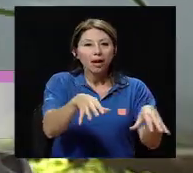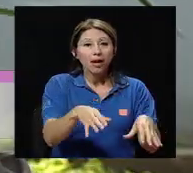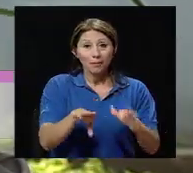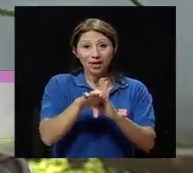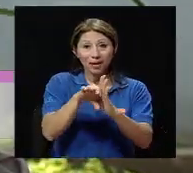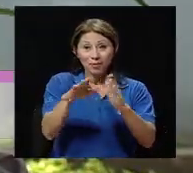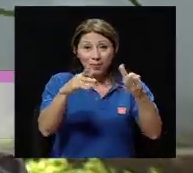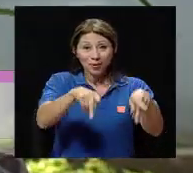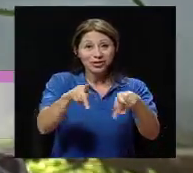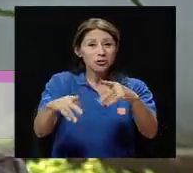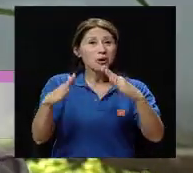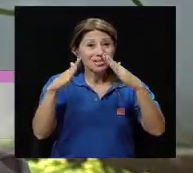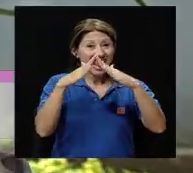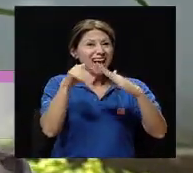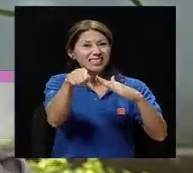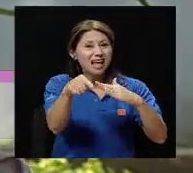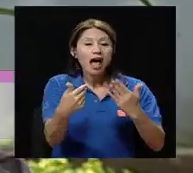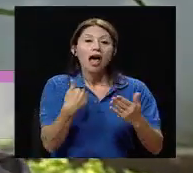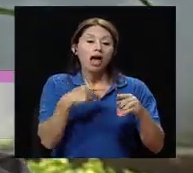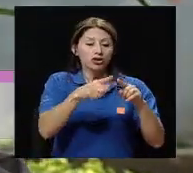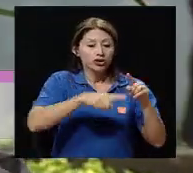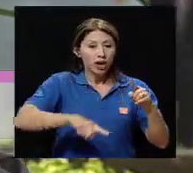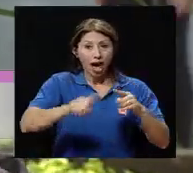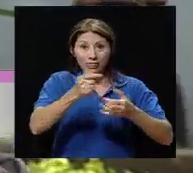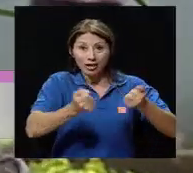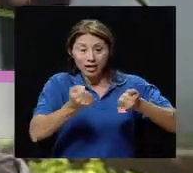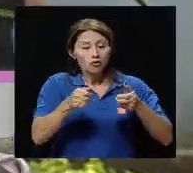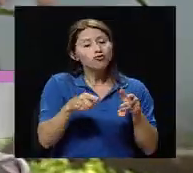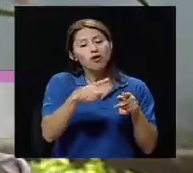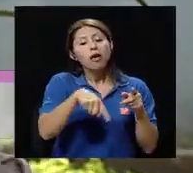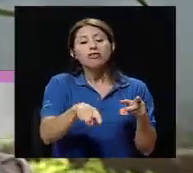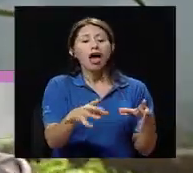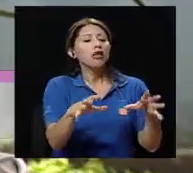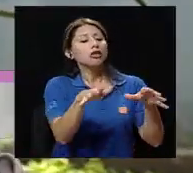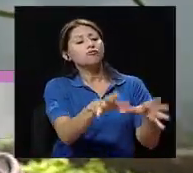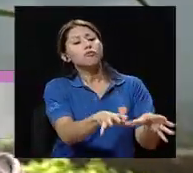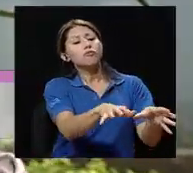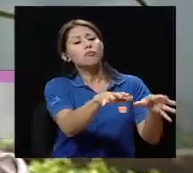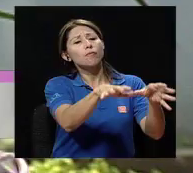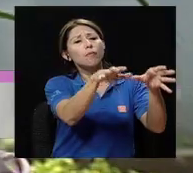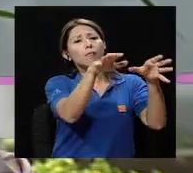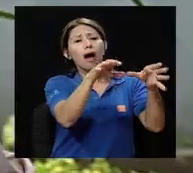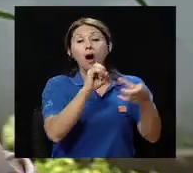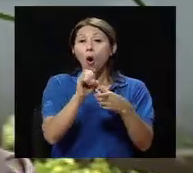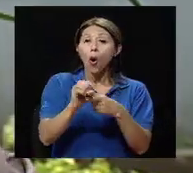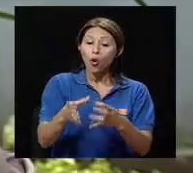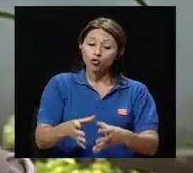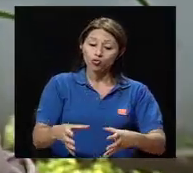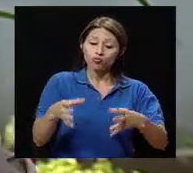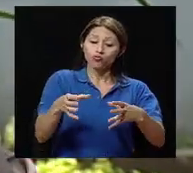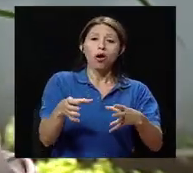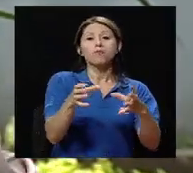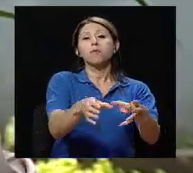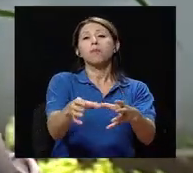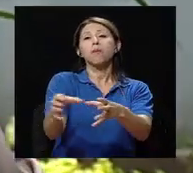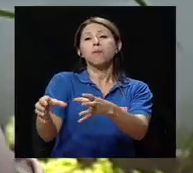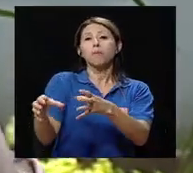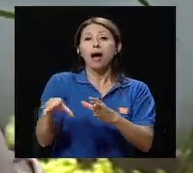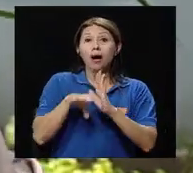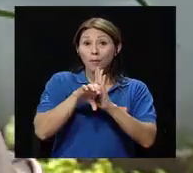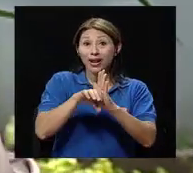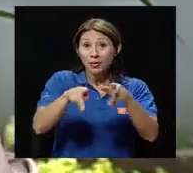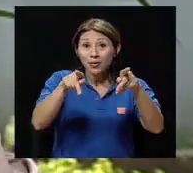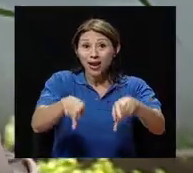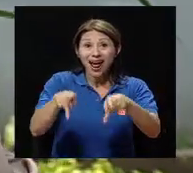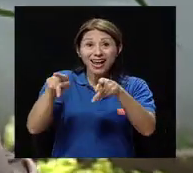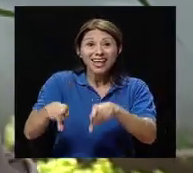tienen costumbres que van desde el acúmulo de llantas, el acúmulo de recipientes viejos. En ocasiones hay usos para esos recipientes, por ejemplo en Huetar